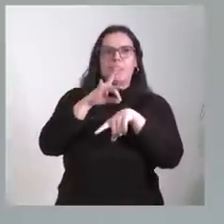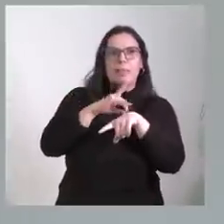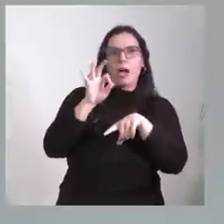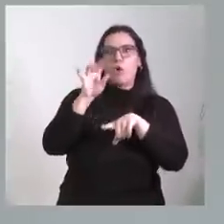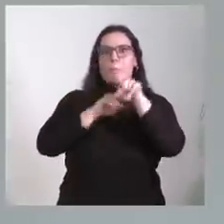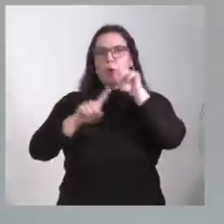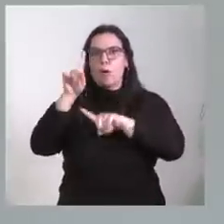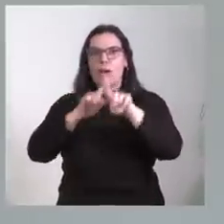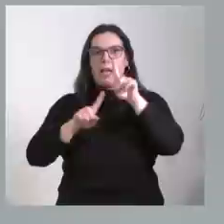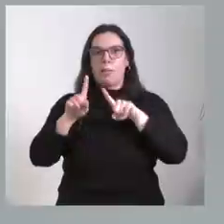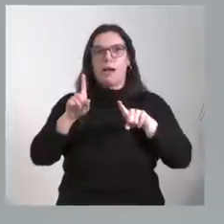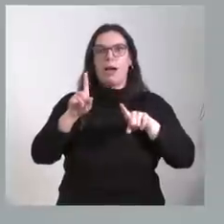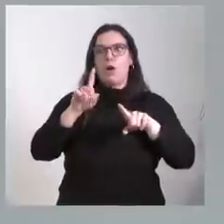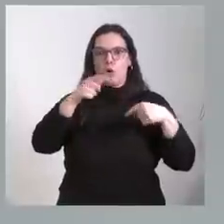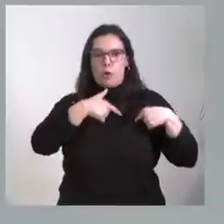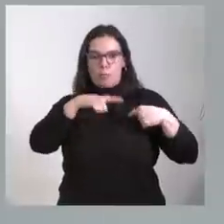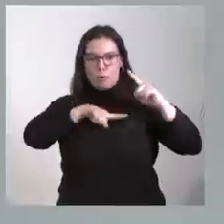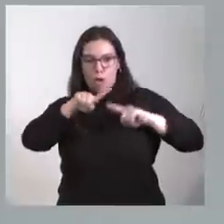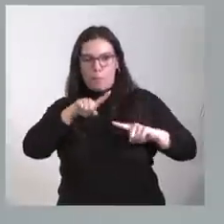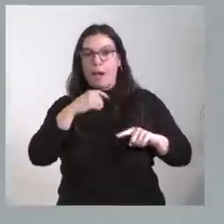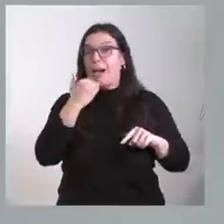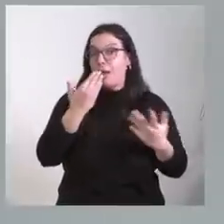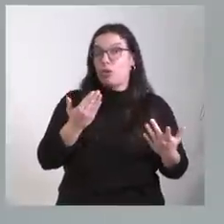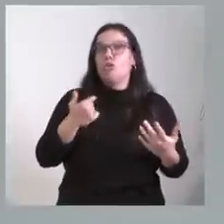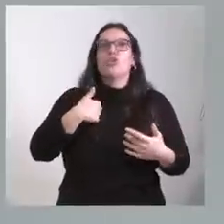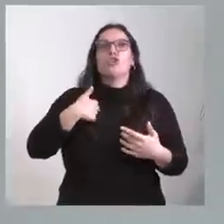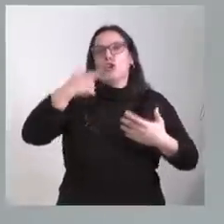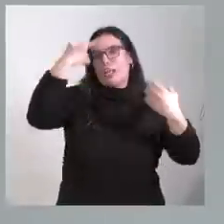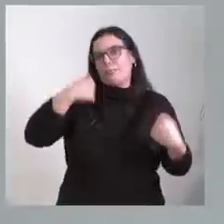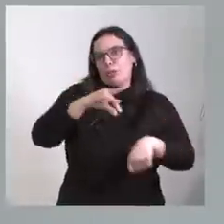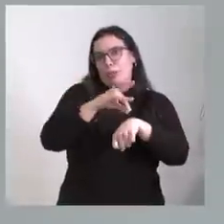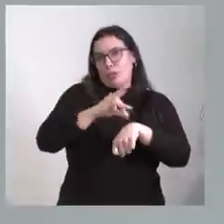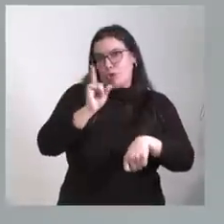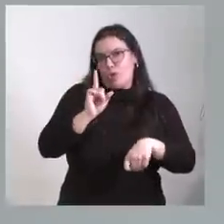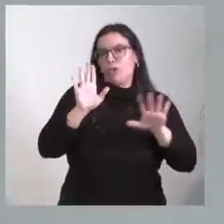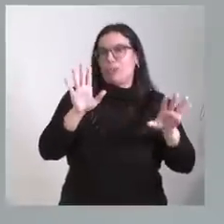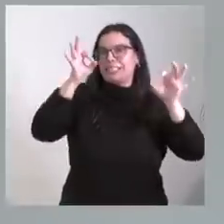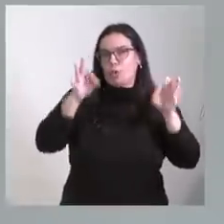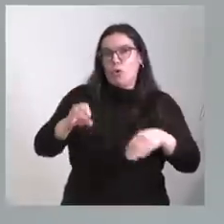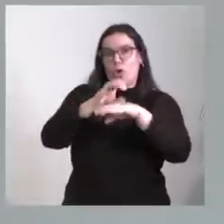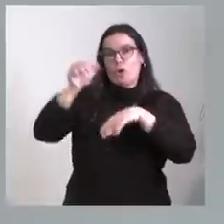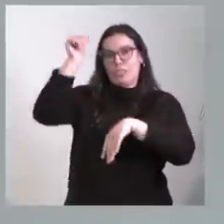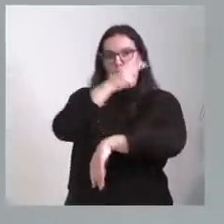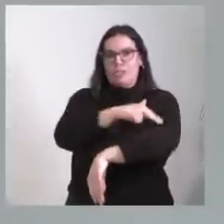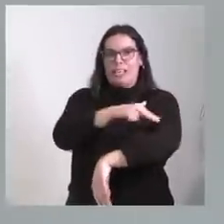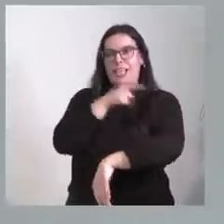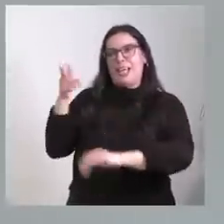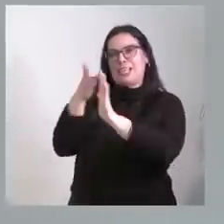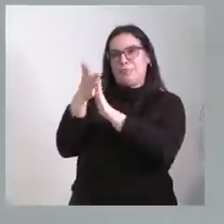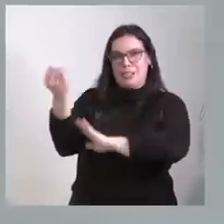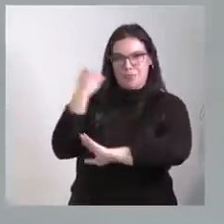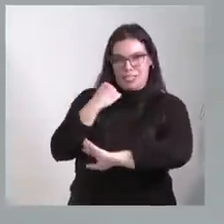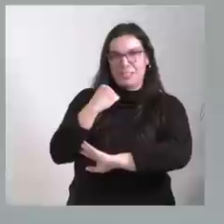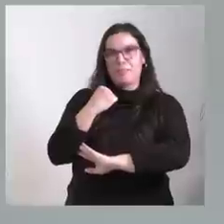a nivel cardiológico pero bueno como yo noto conocimientos médicos específicos Estoy seguro que el consejero de sanidad sabe explicarlo